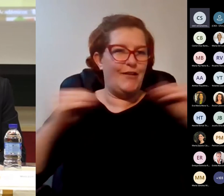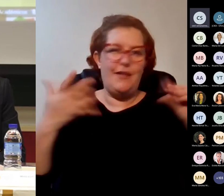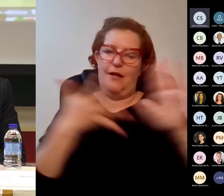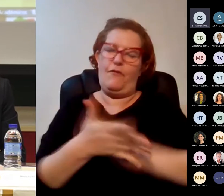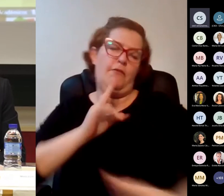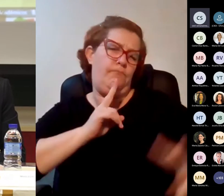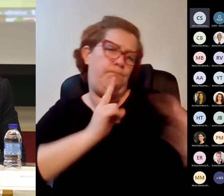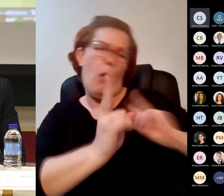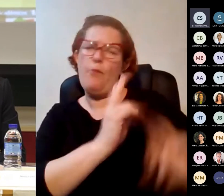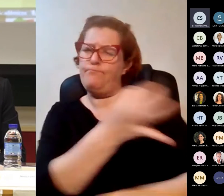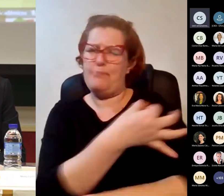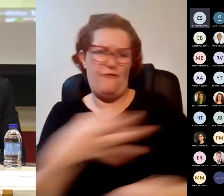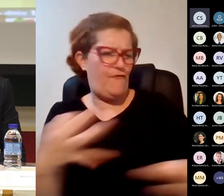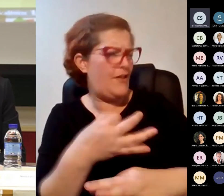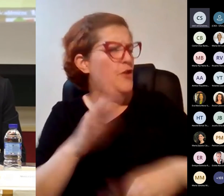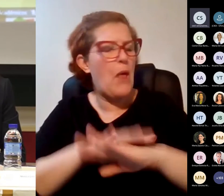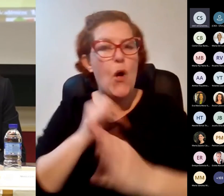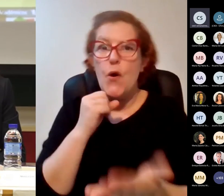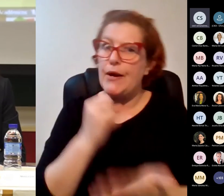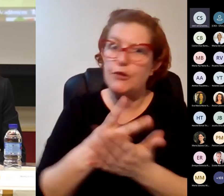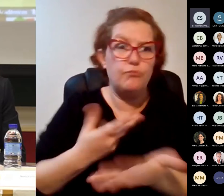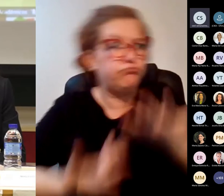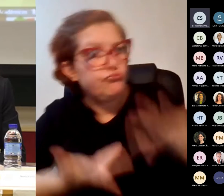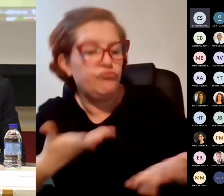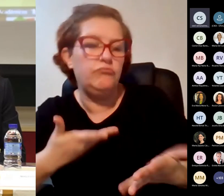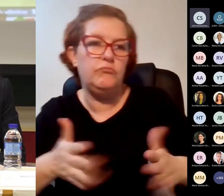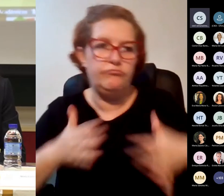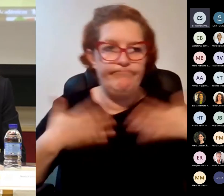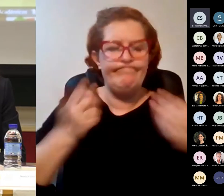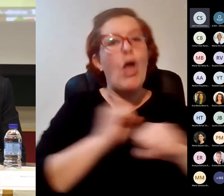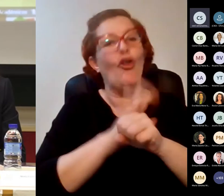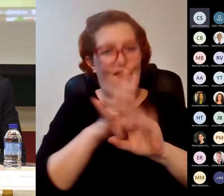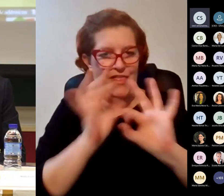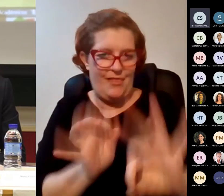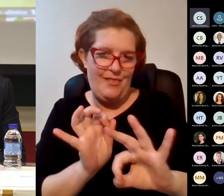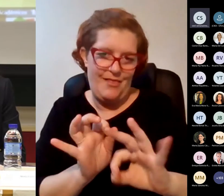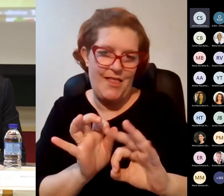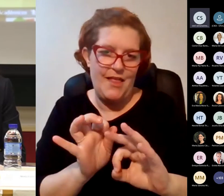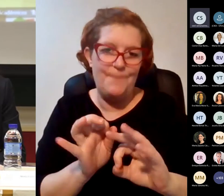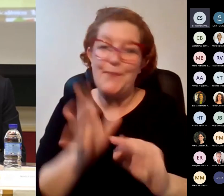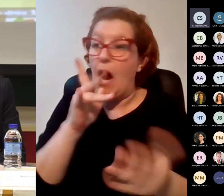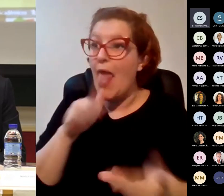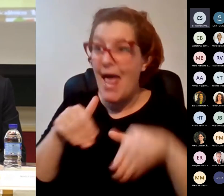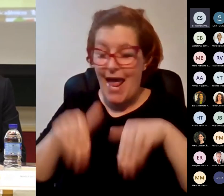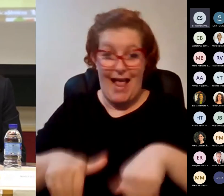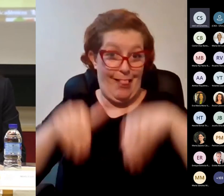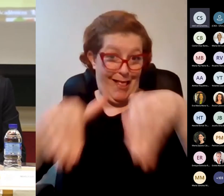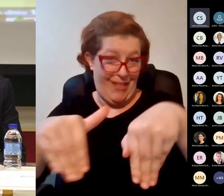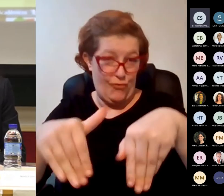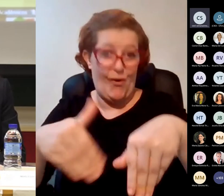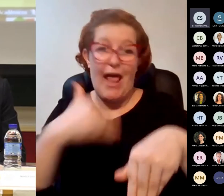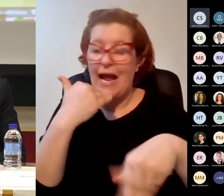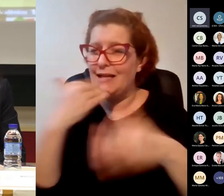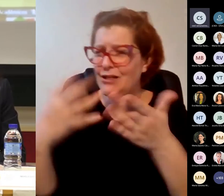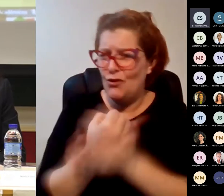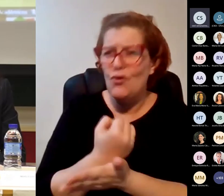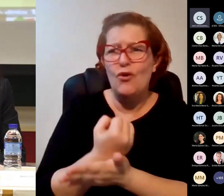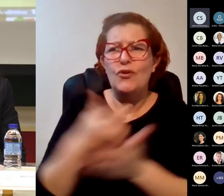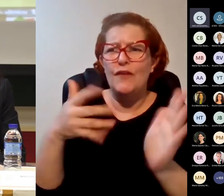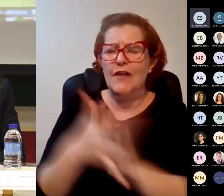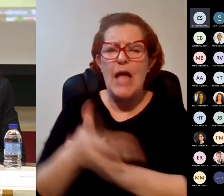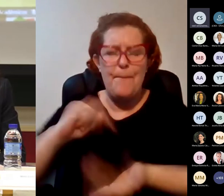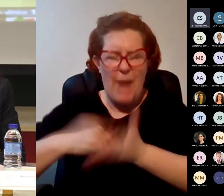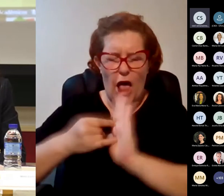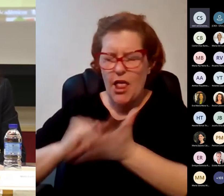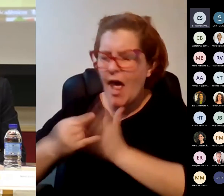nota sobresaliente desde luego al reto que se planteó y bueno las candidaturas que están planteado este año y sobre todo el crecimiento de todos esos proyectos